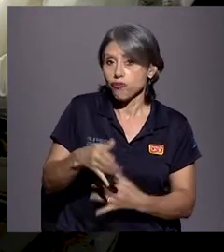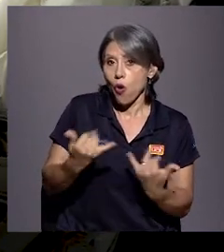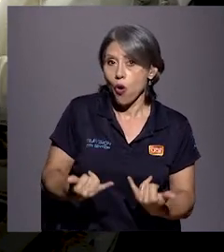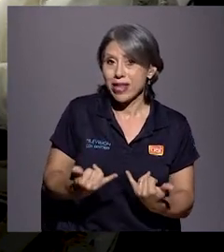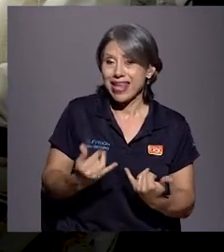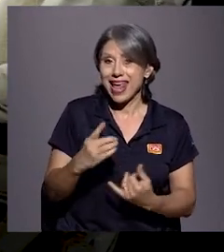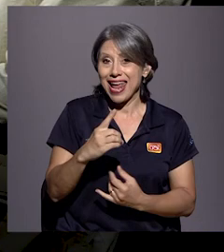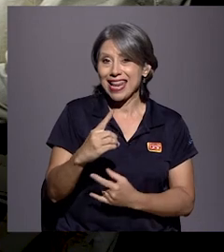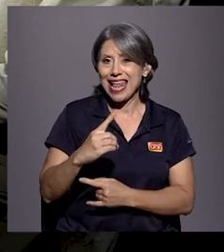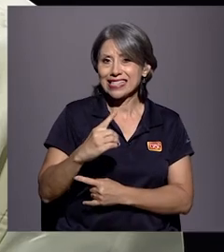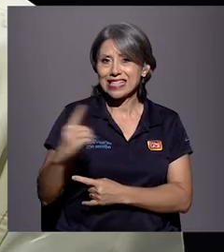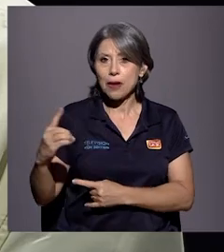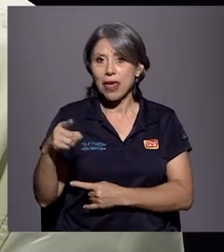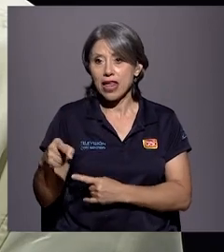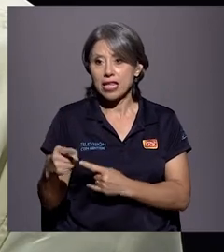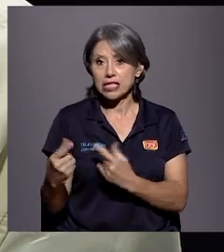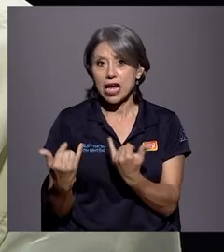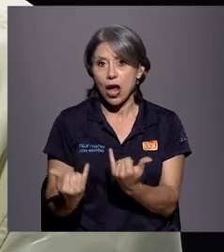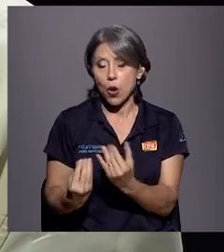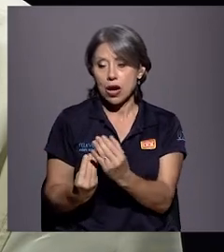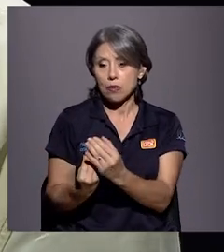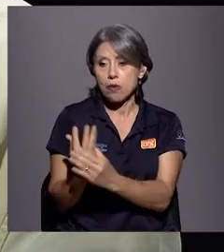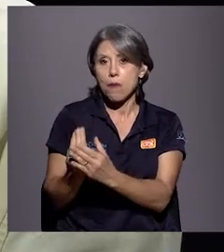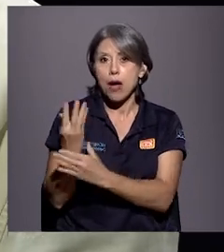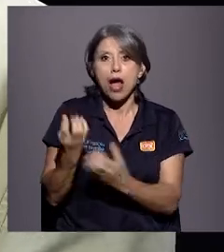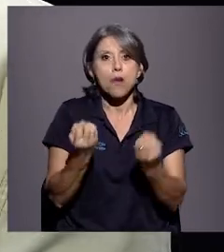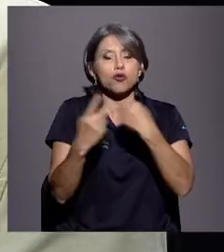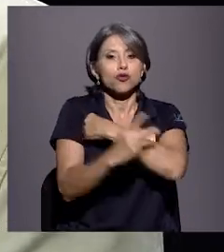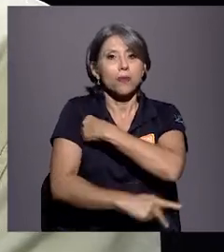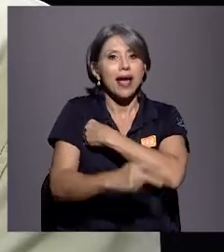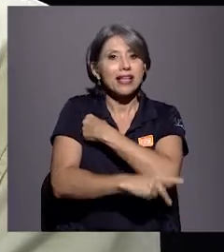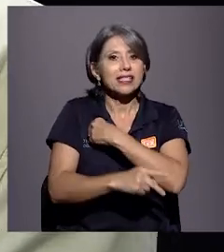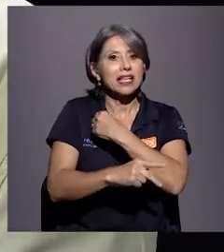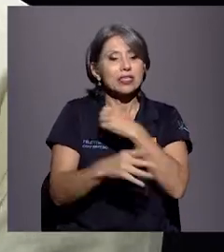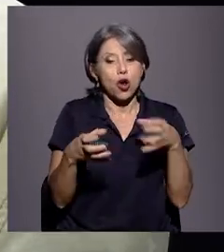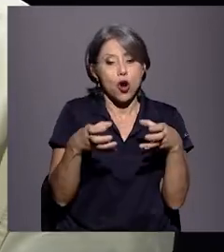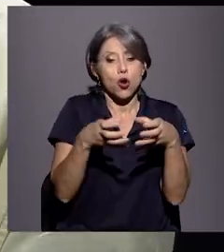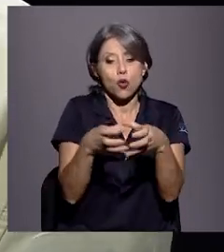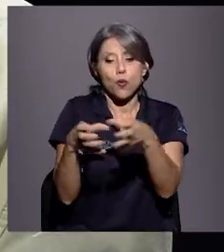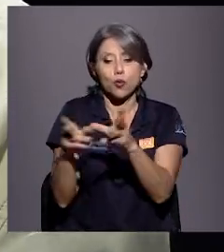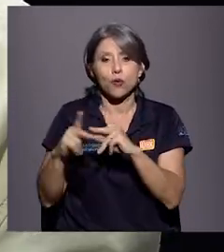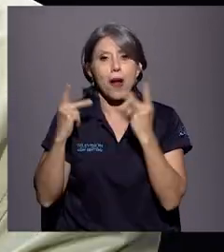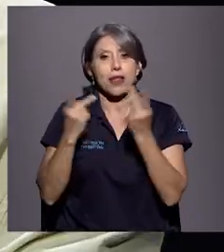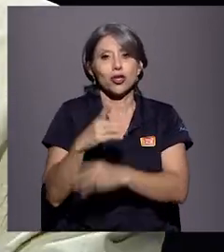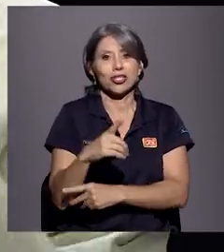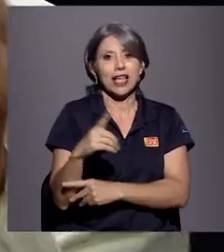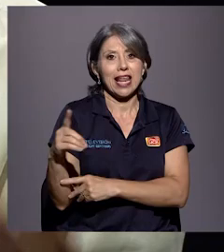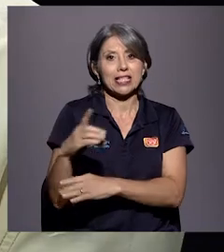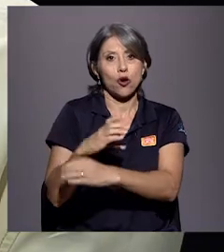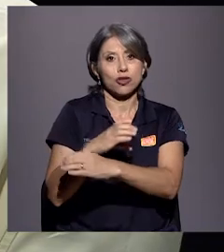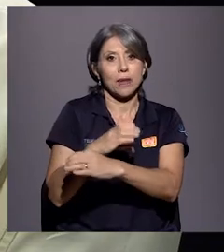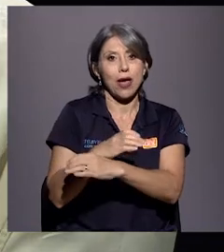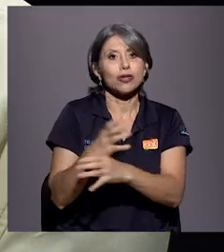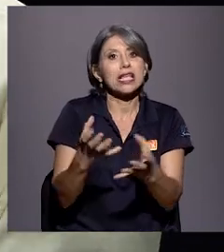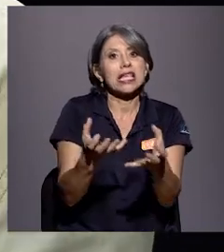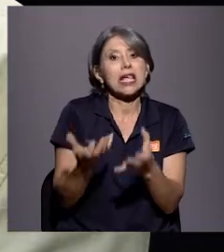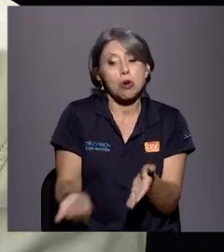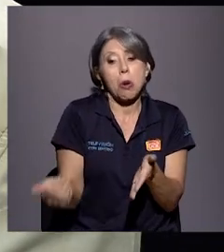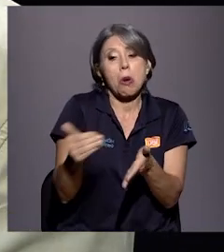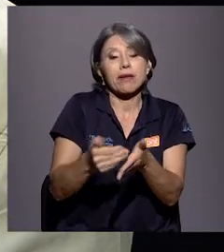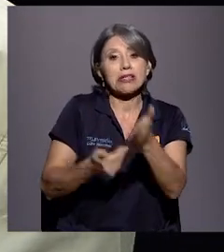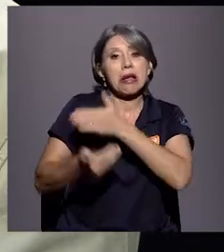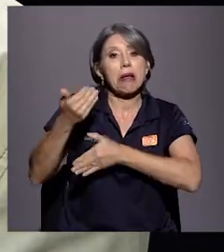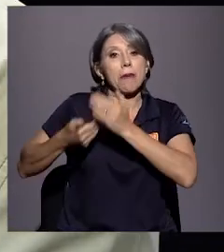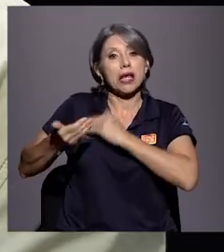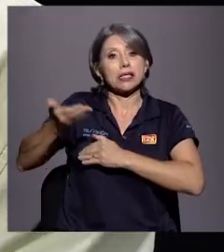extrema derecha que está emergiendo en muchos países, las fuerzas de derecha conservadoras, muchas veces es un regreso a un pasado que pienso